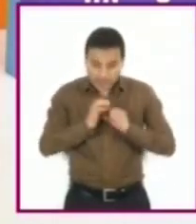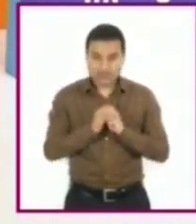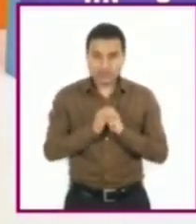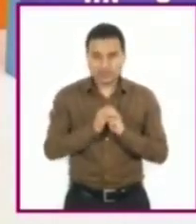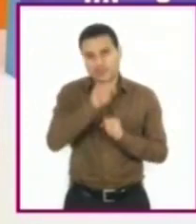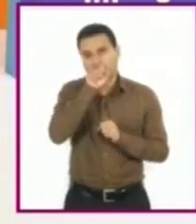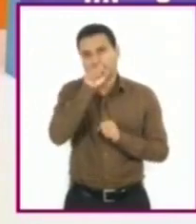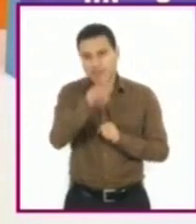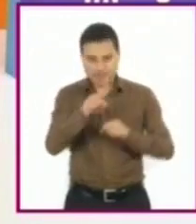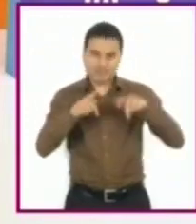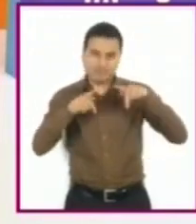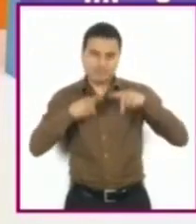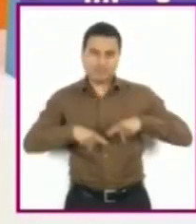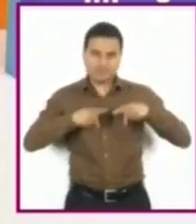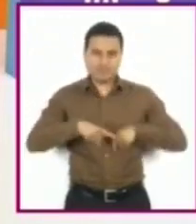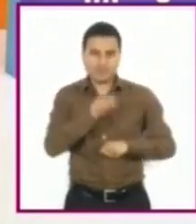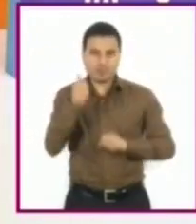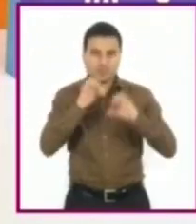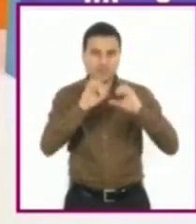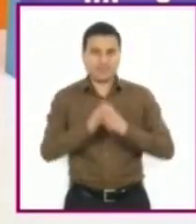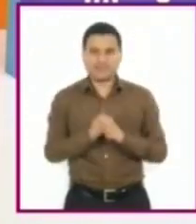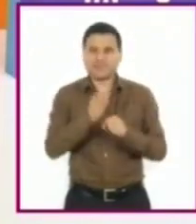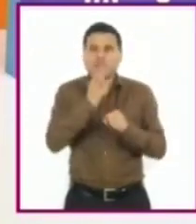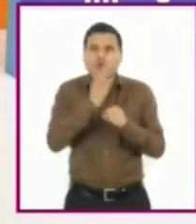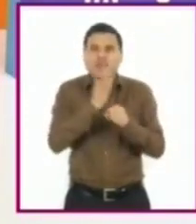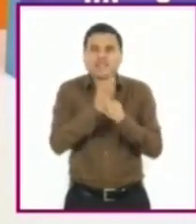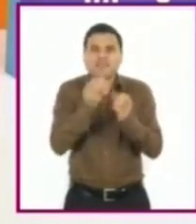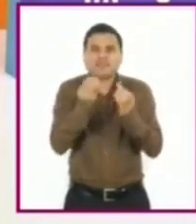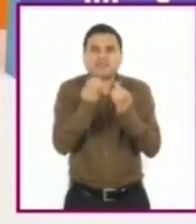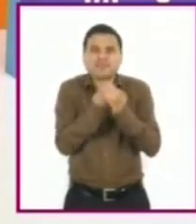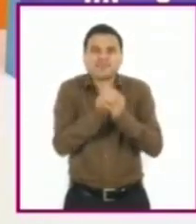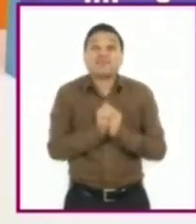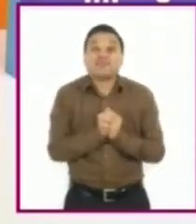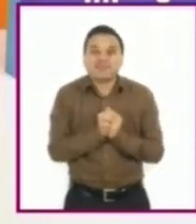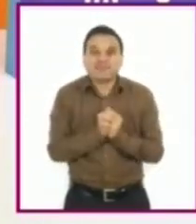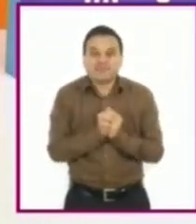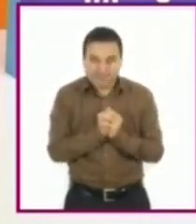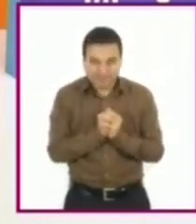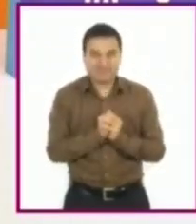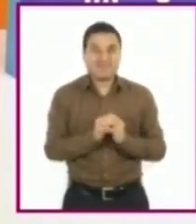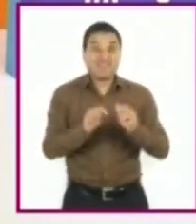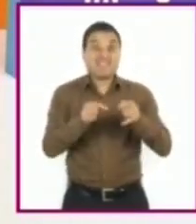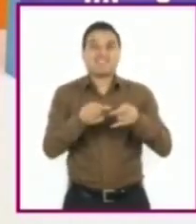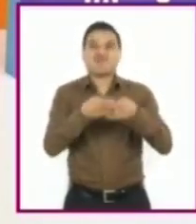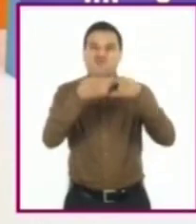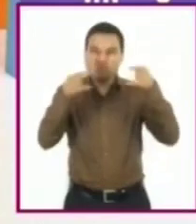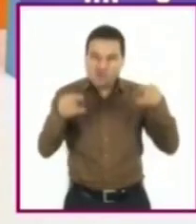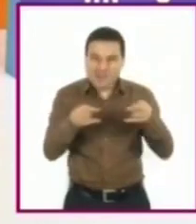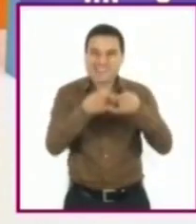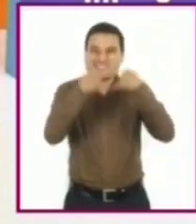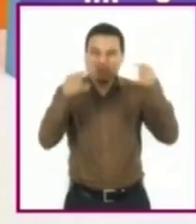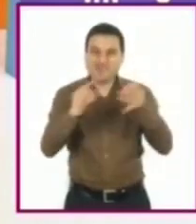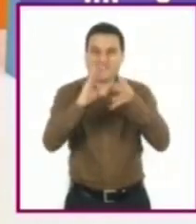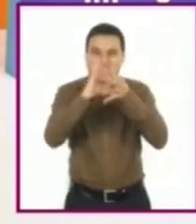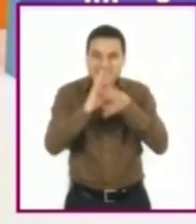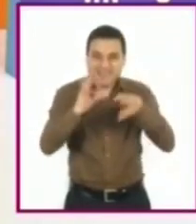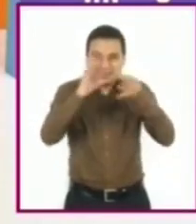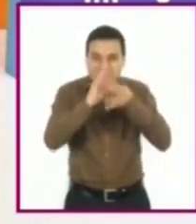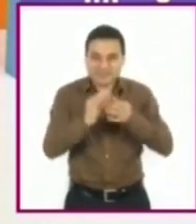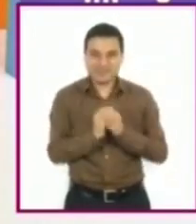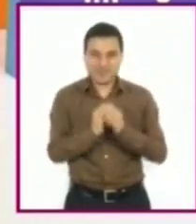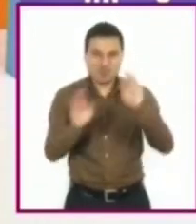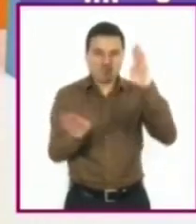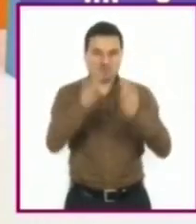a los demás. En la sesión de hoy continuaremos con el recorrido por los principales procesos y acontecimientos